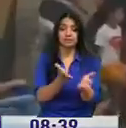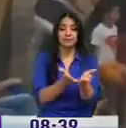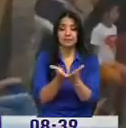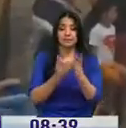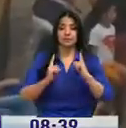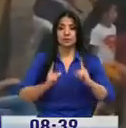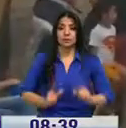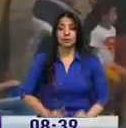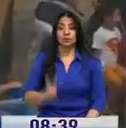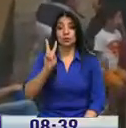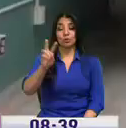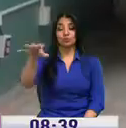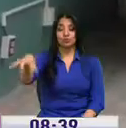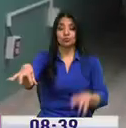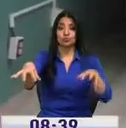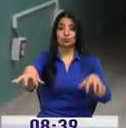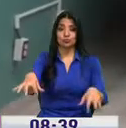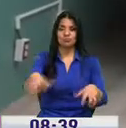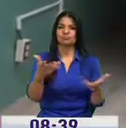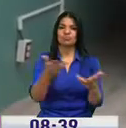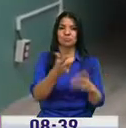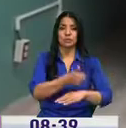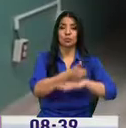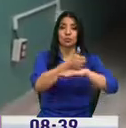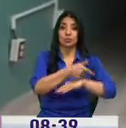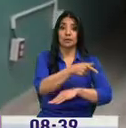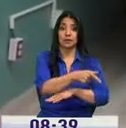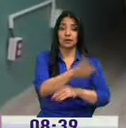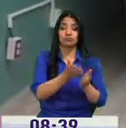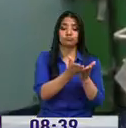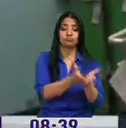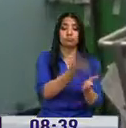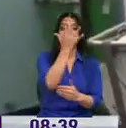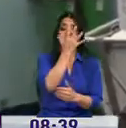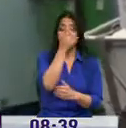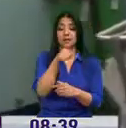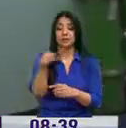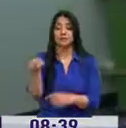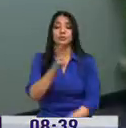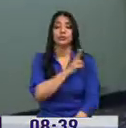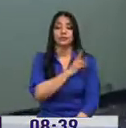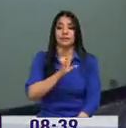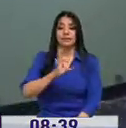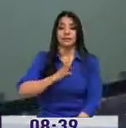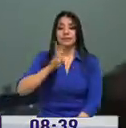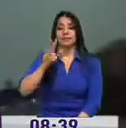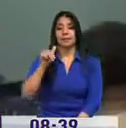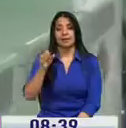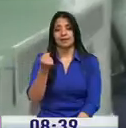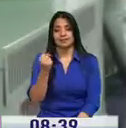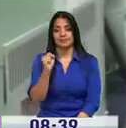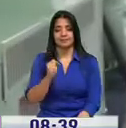médico en 2 puntos en tierra, uno en la Autoridad Portuaria de Esmeraldas y otro en la Universidad Técnica Luis Vargas